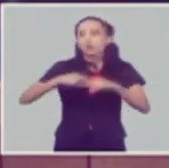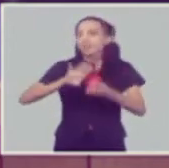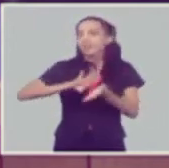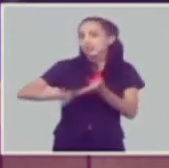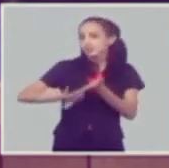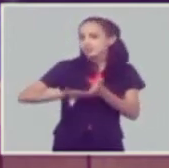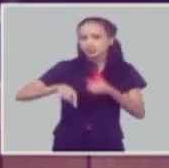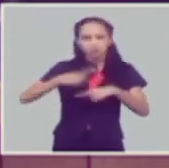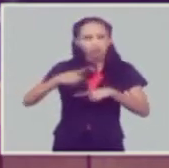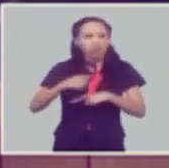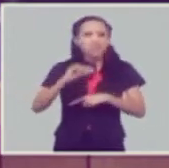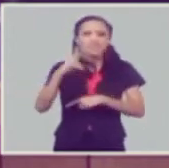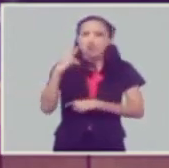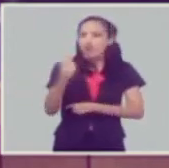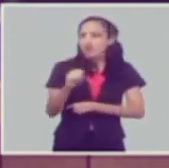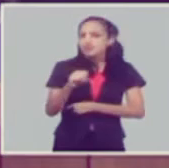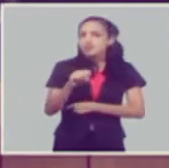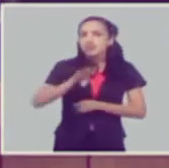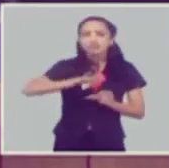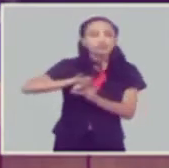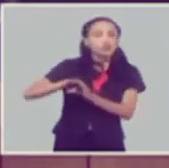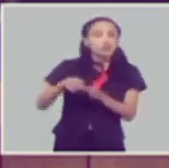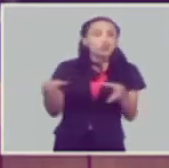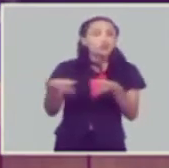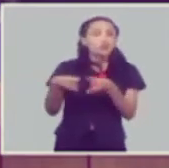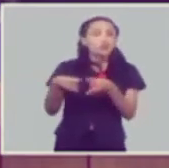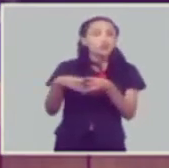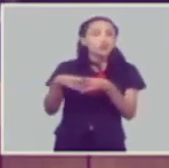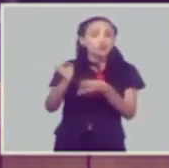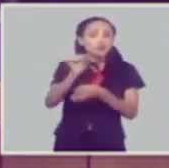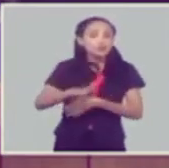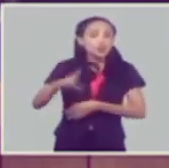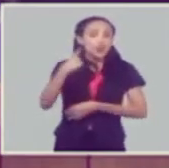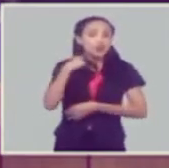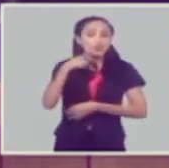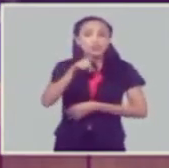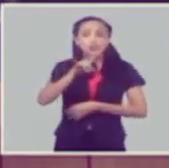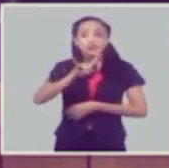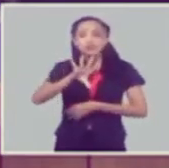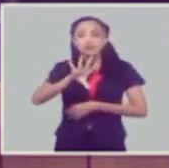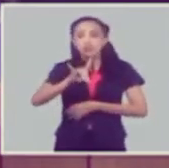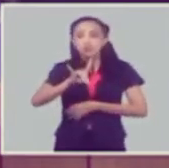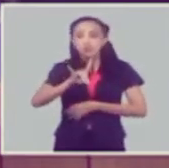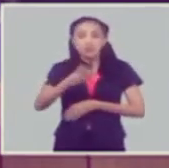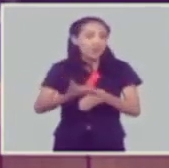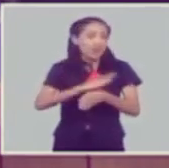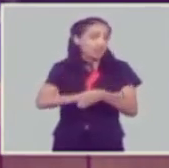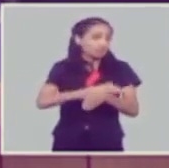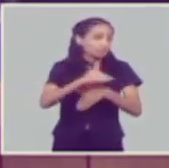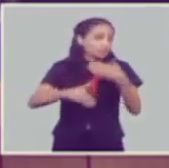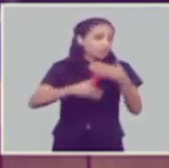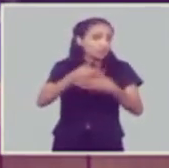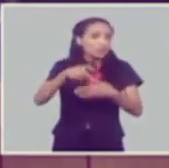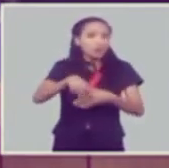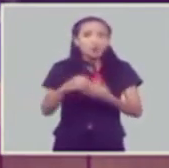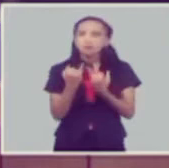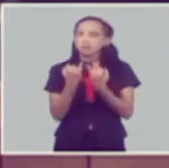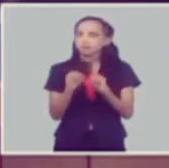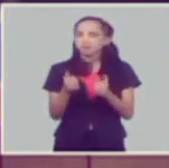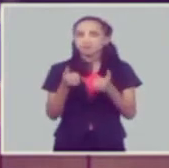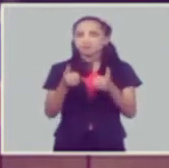la violencia y la exclusión de los sectores sociales que hasta 1959 no contaban para la política